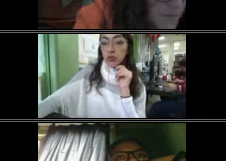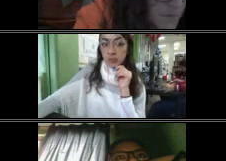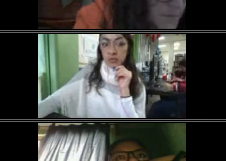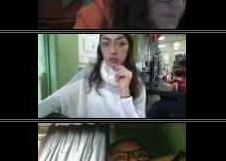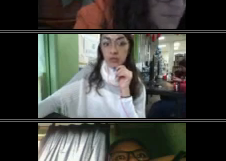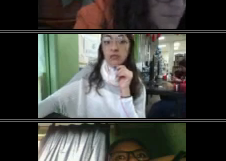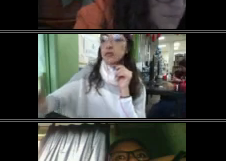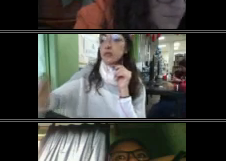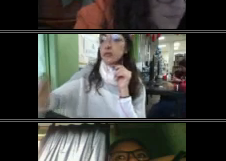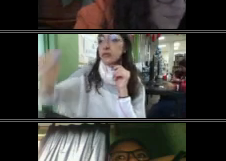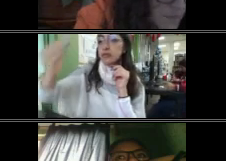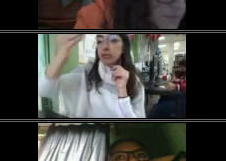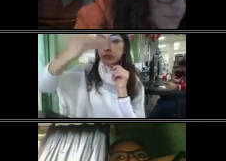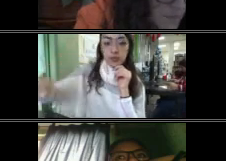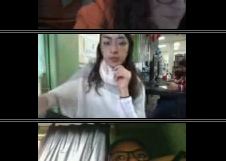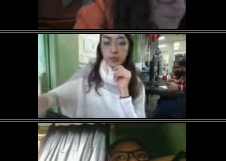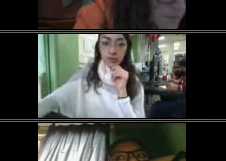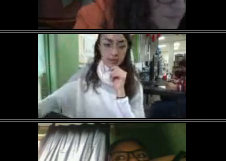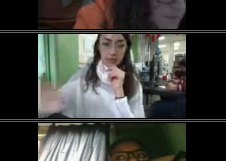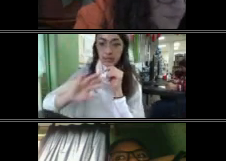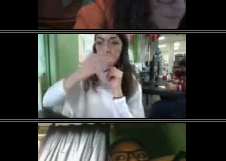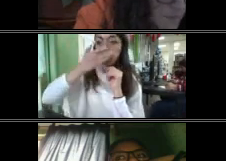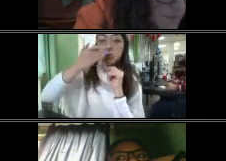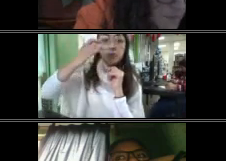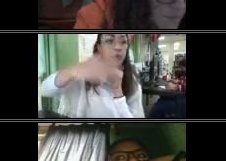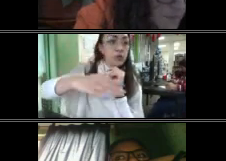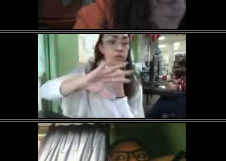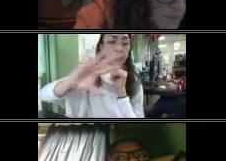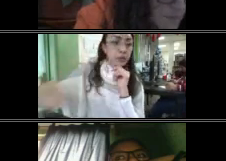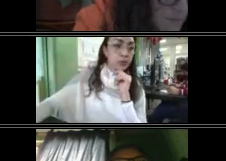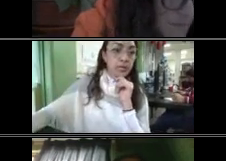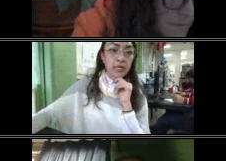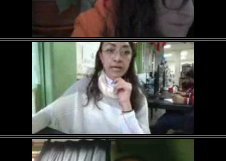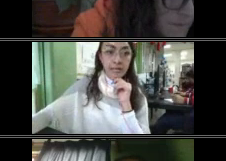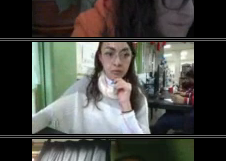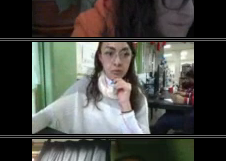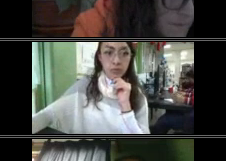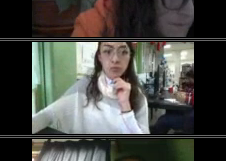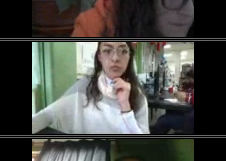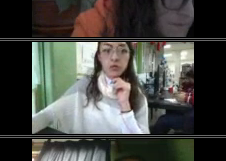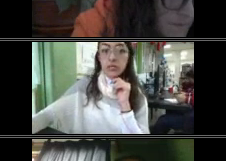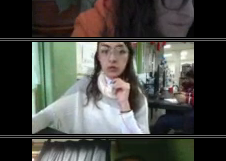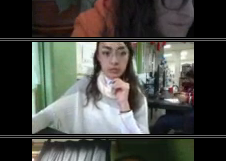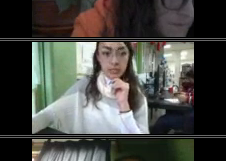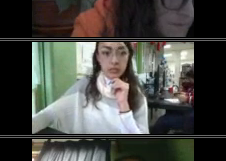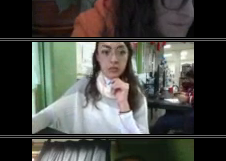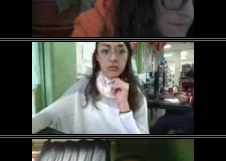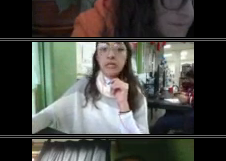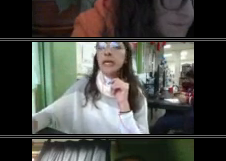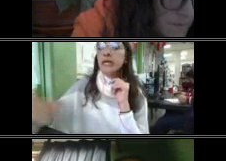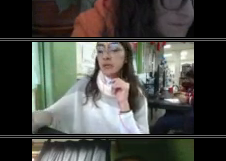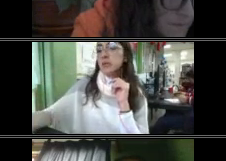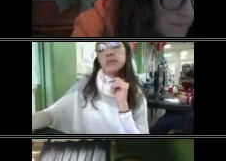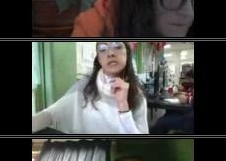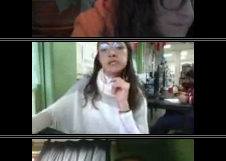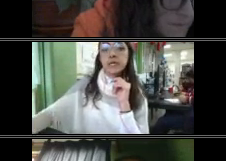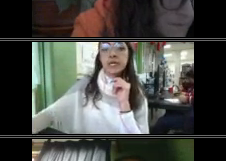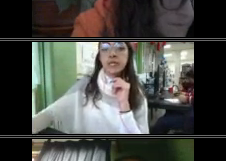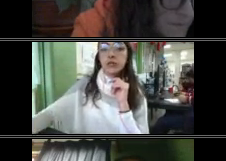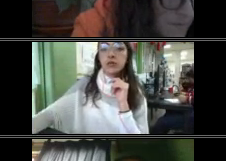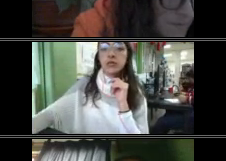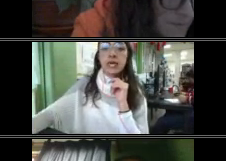un nuevo tópico, respondió su pregunta y ya, yo respondo mi pregunta, añado el nuevo tópico y contesto en qué me